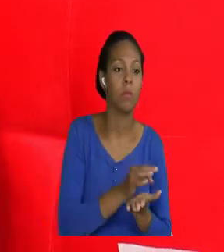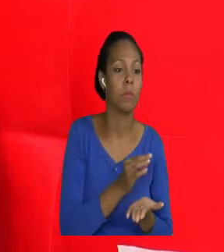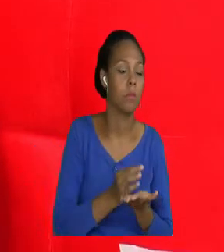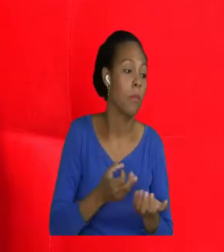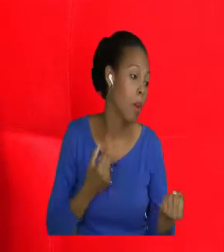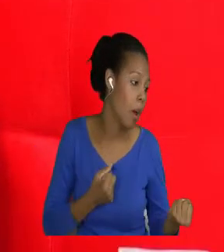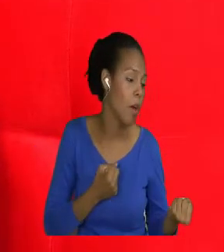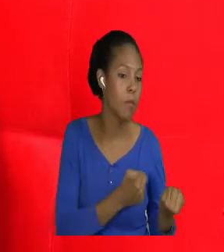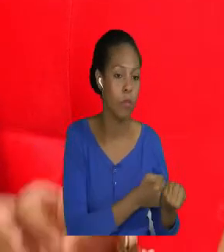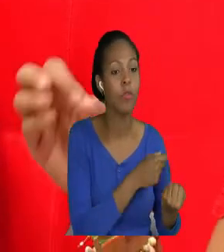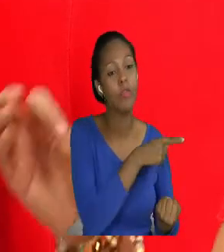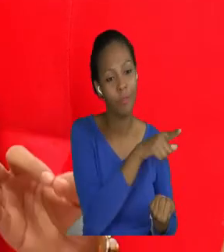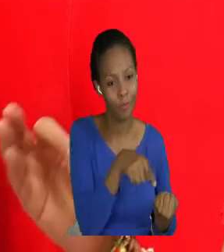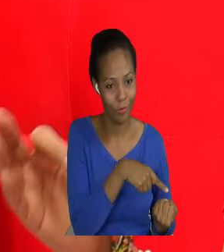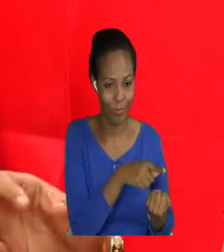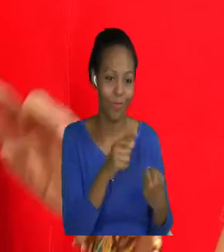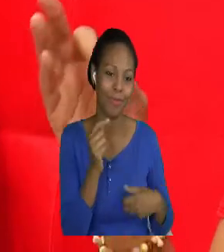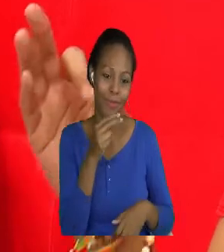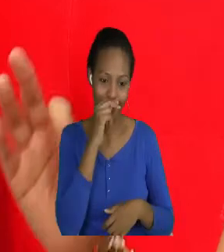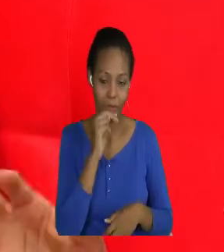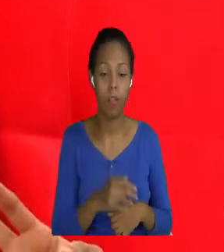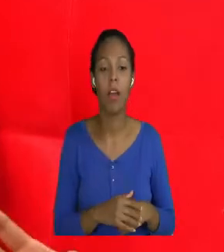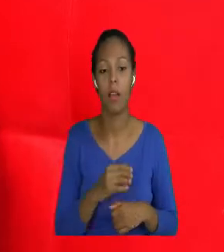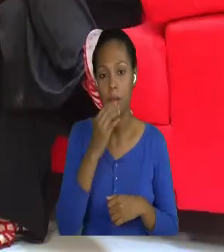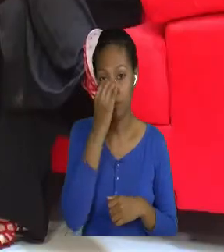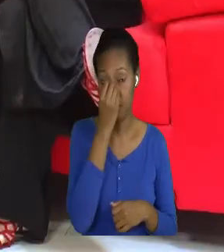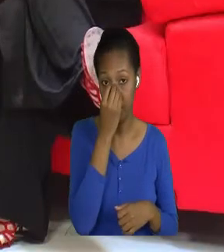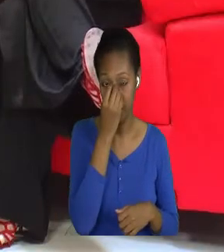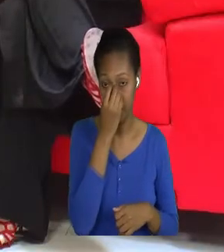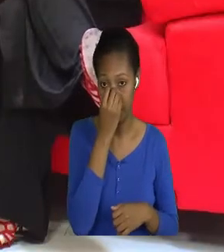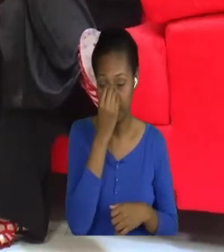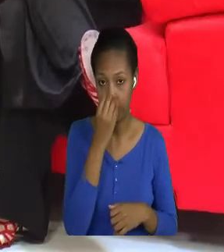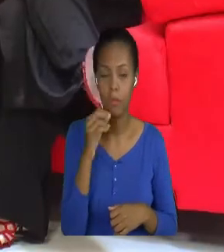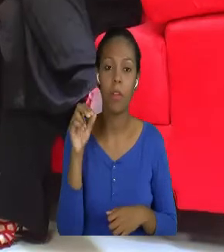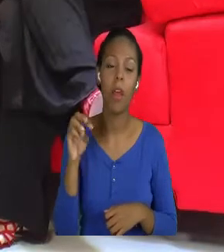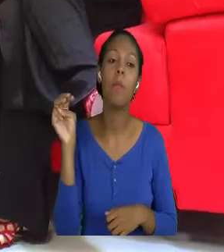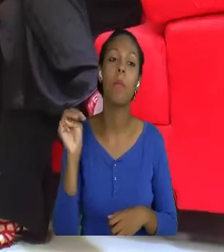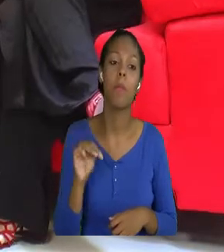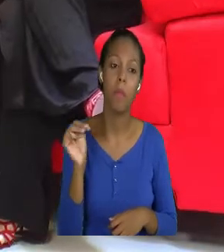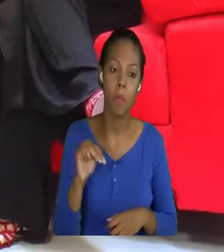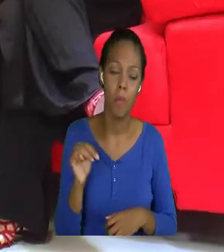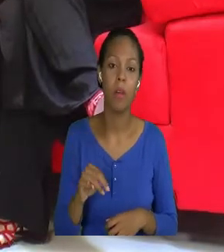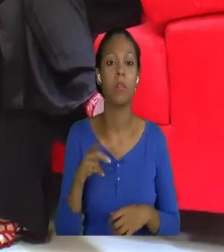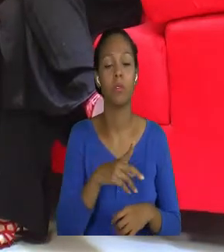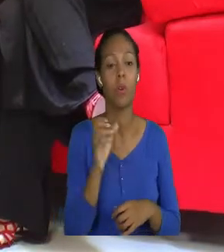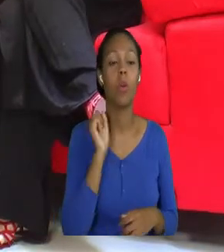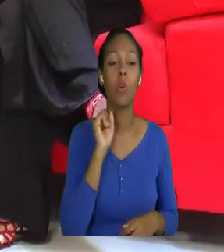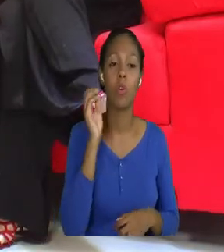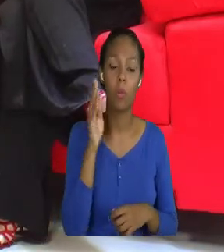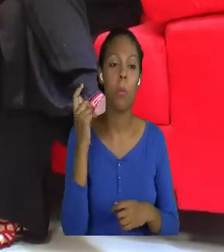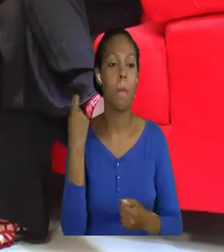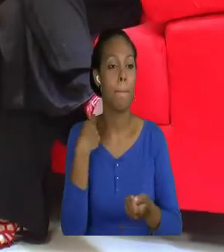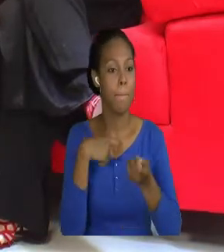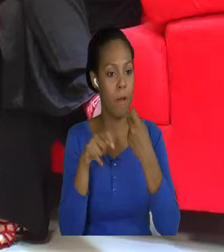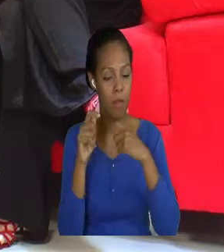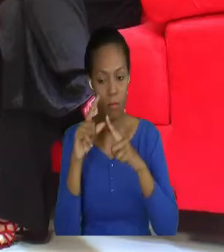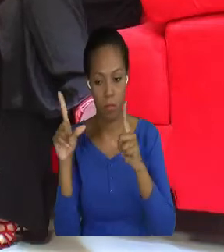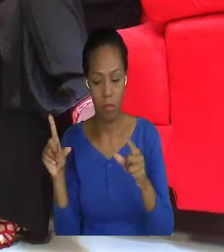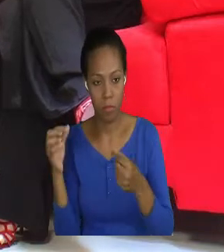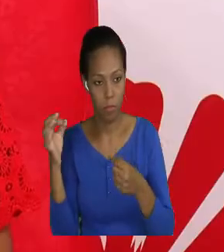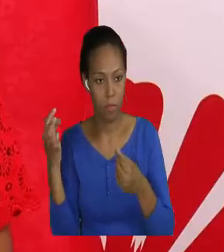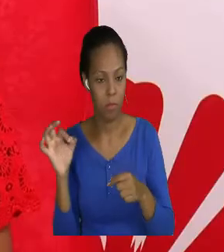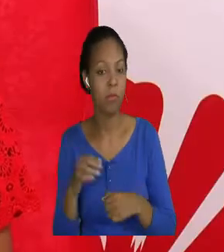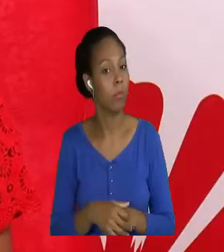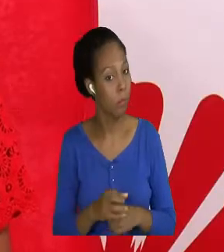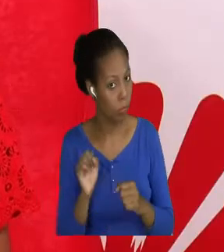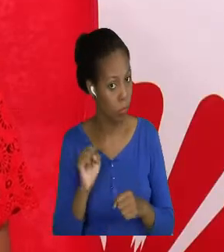causa. Claro que sí, entonces ya saben, hoy martes en el Club Infantas vamos a tener la venta de los bingos. Entonces, la boleta del bingo. Ya saben